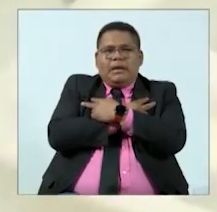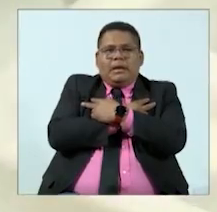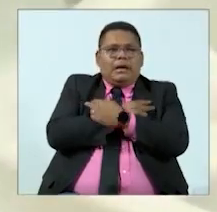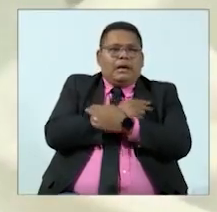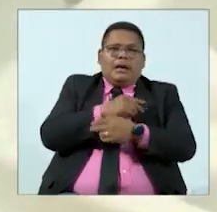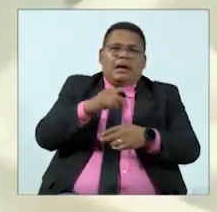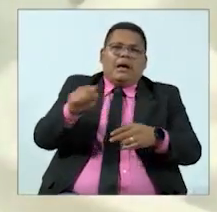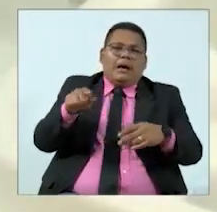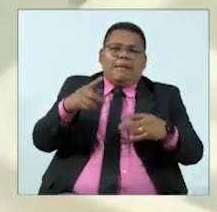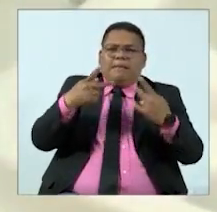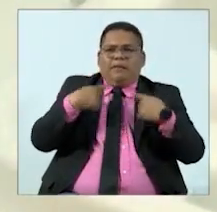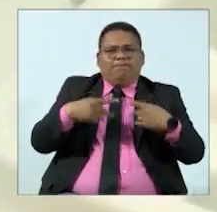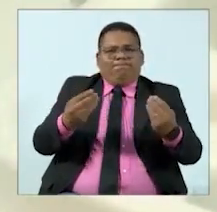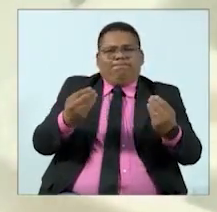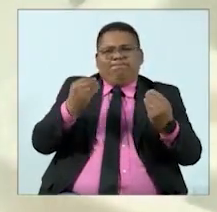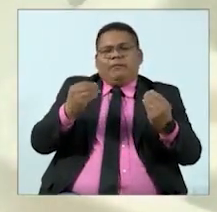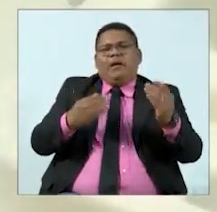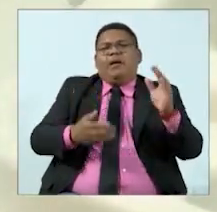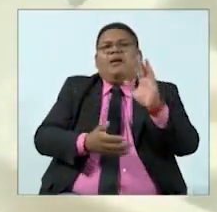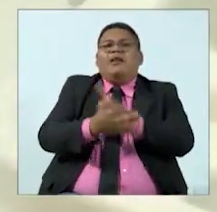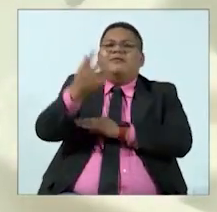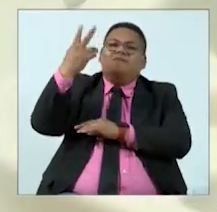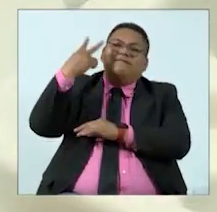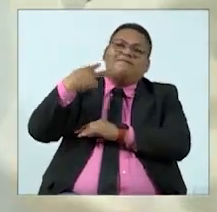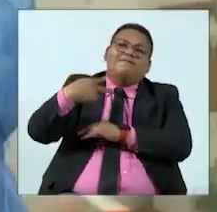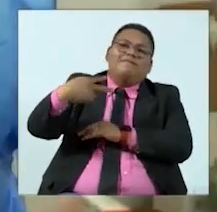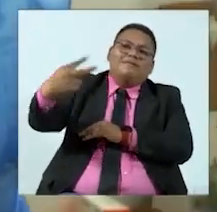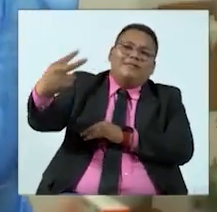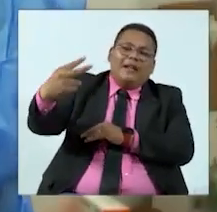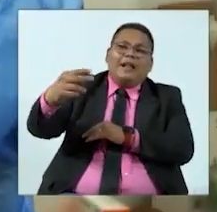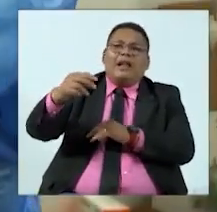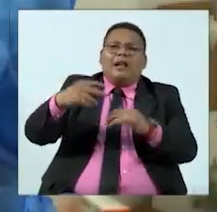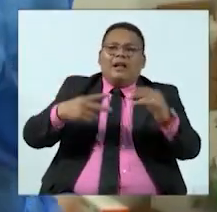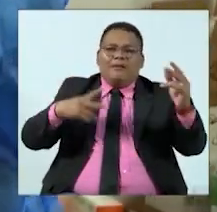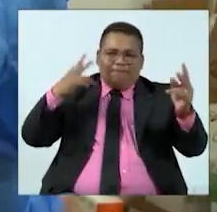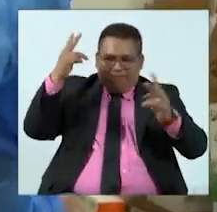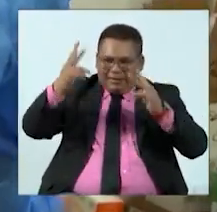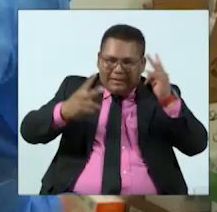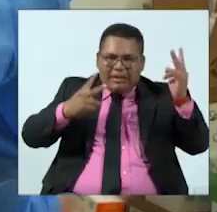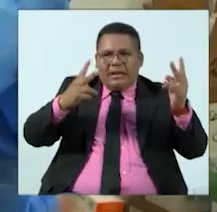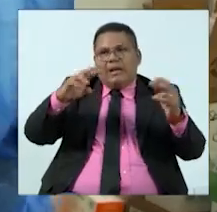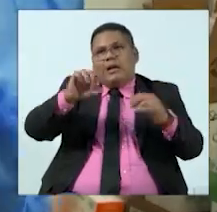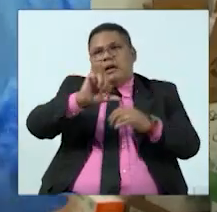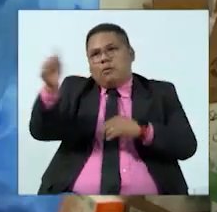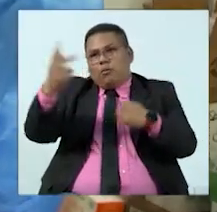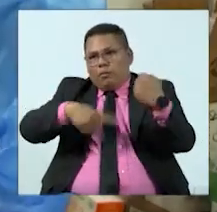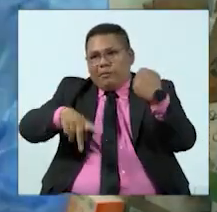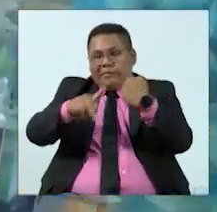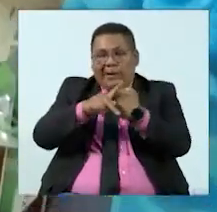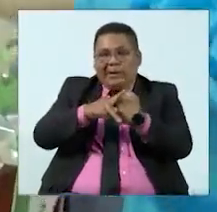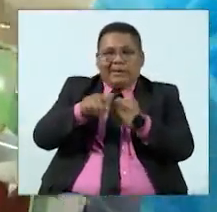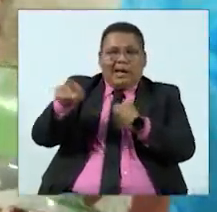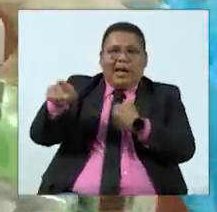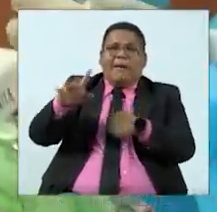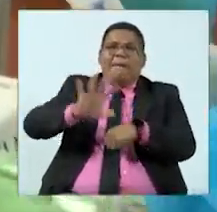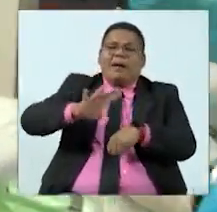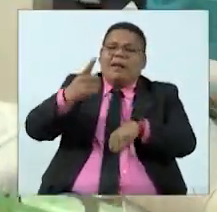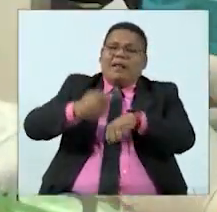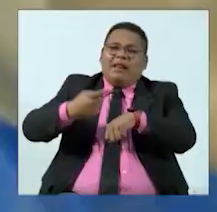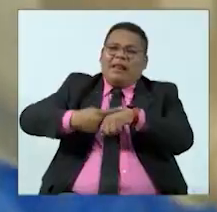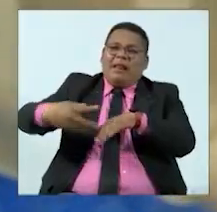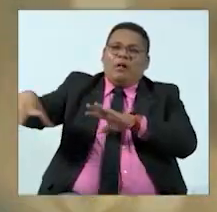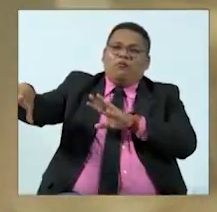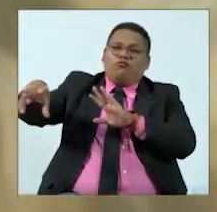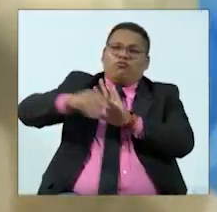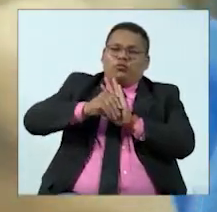salió fuera del país eso de la globalización permite que tanto la gente como las enfermedades se muevan de manera diferente a lo